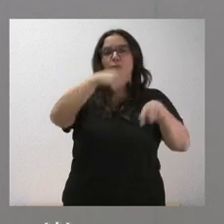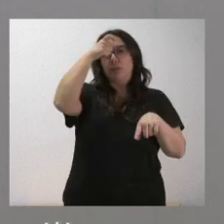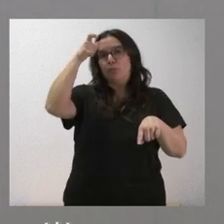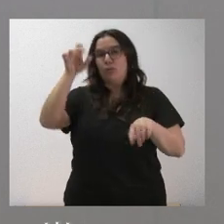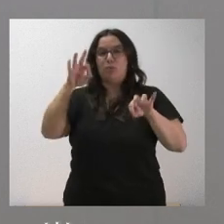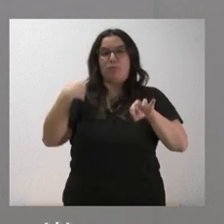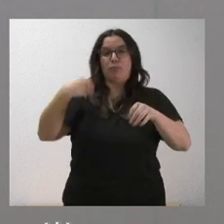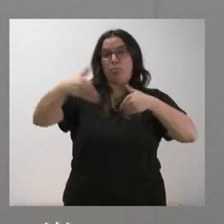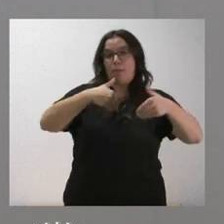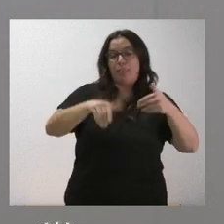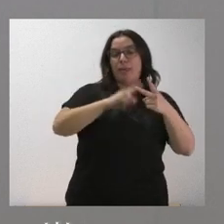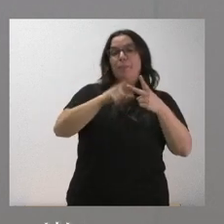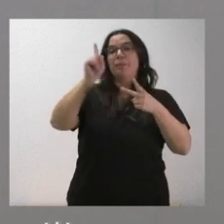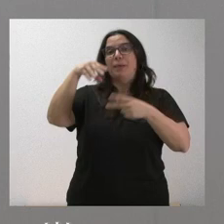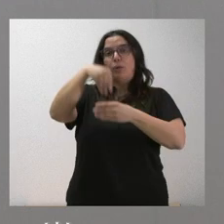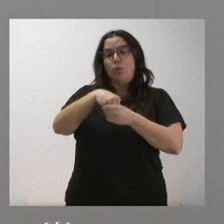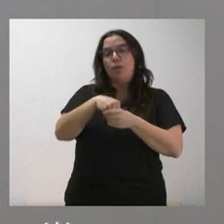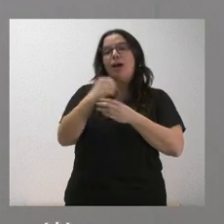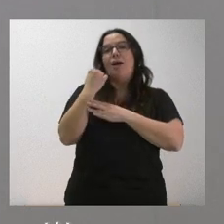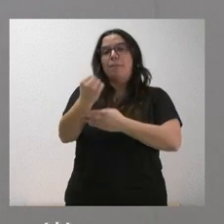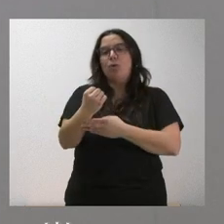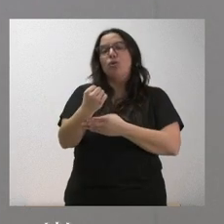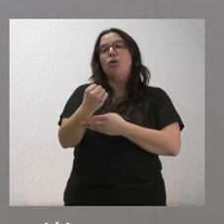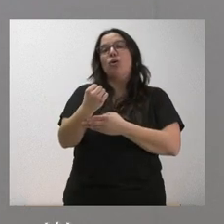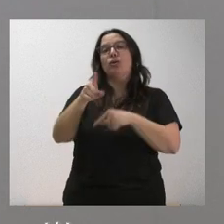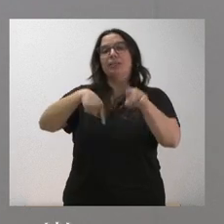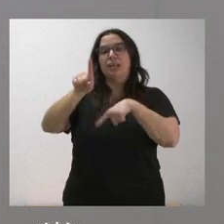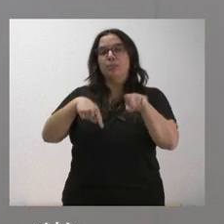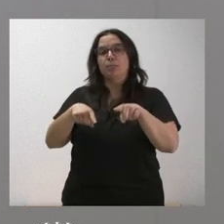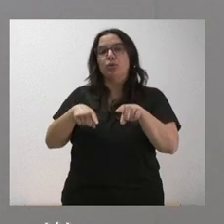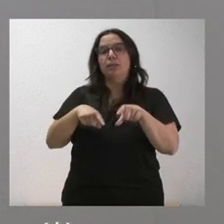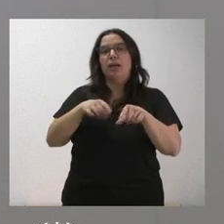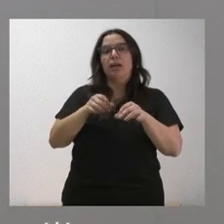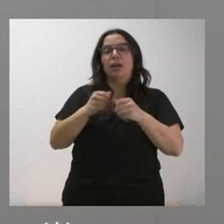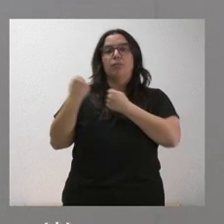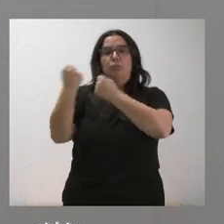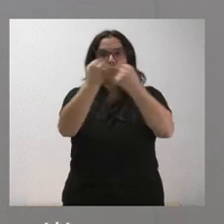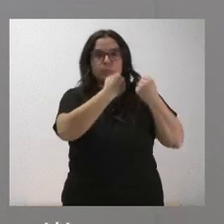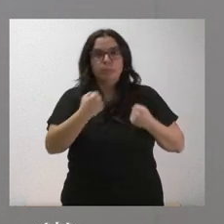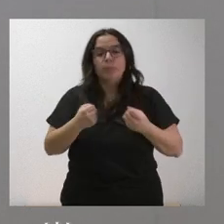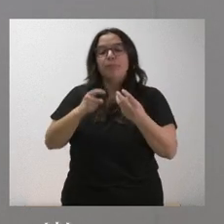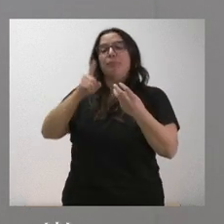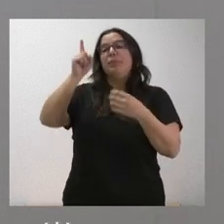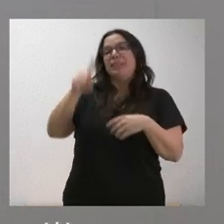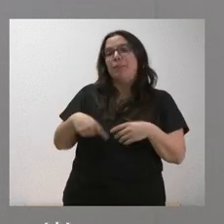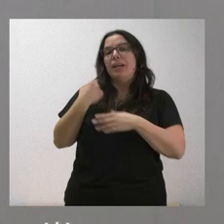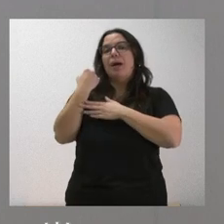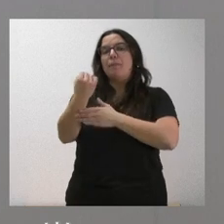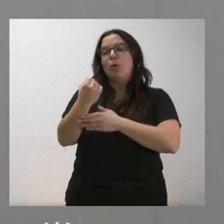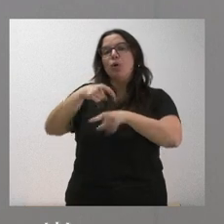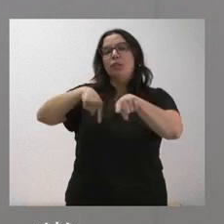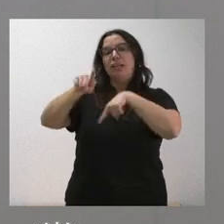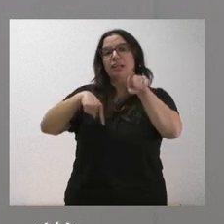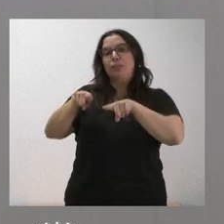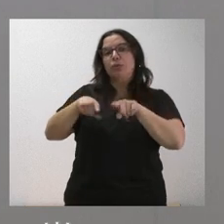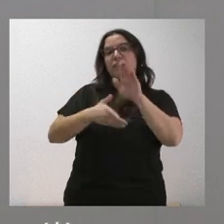demanda como lo que es el apoyo a todo lo que es el transporte interor urbano como finalmente el apoyo al transporte que se realiza a